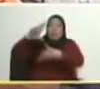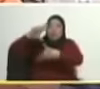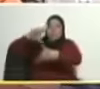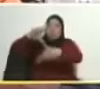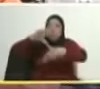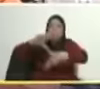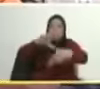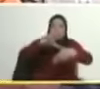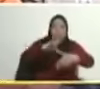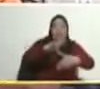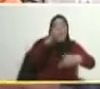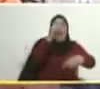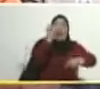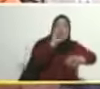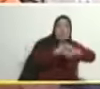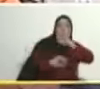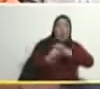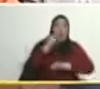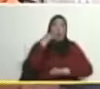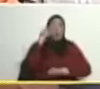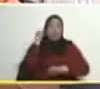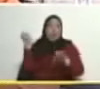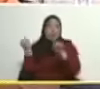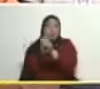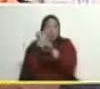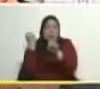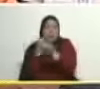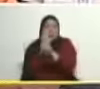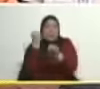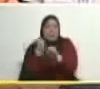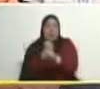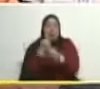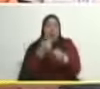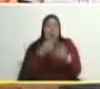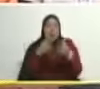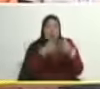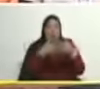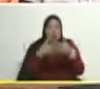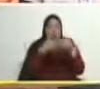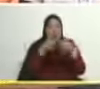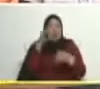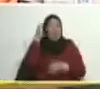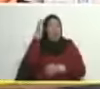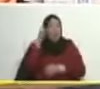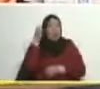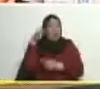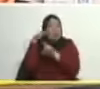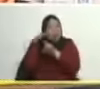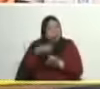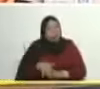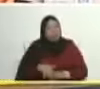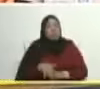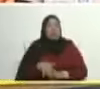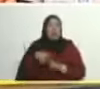de la discriminación y de la explotación de países que son mucho más grandes que nosotros. Por esta razón,